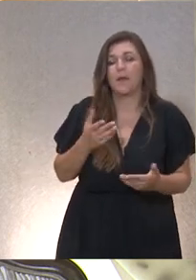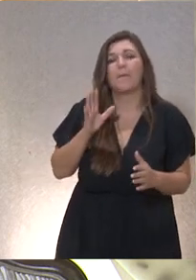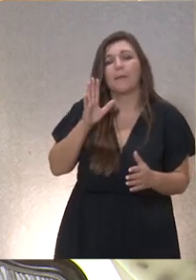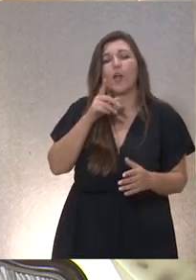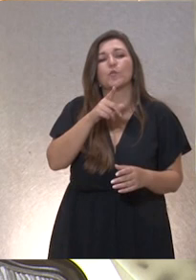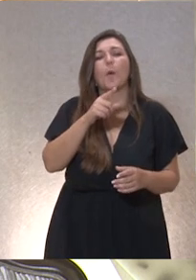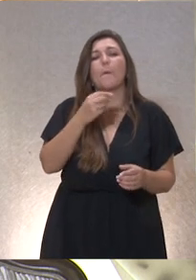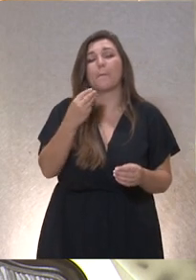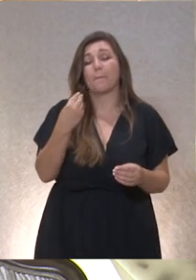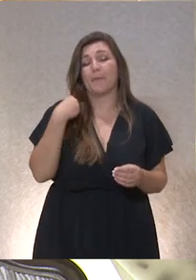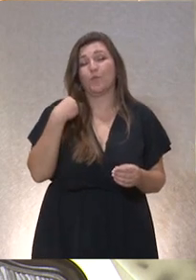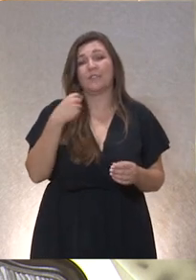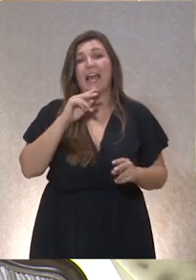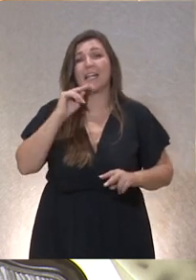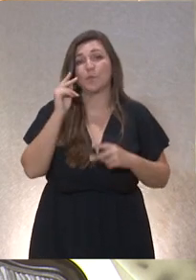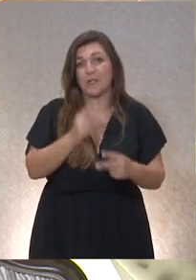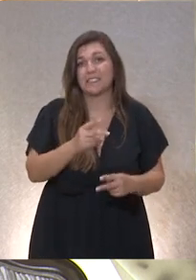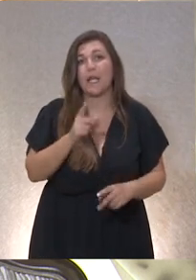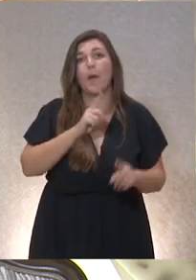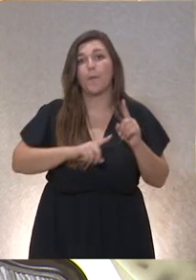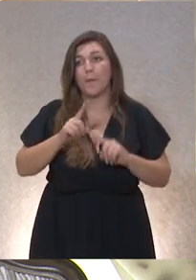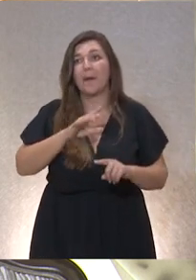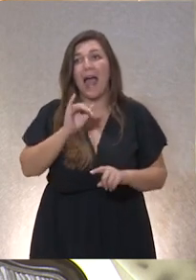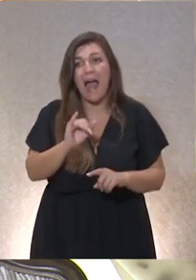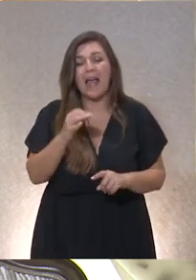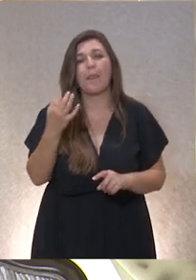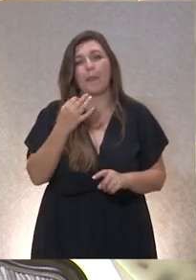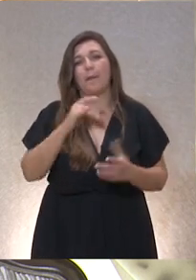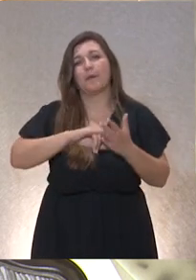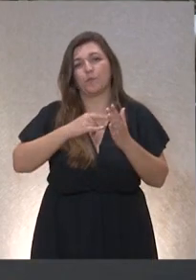pregunta tenemos un problema y Tendremos que